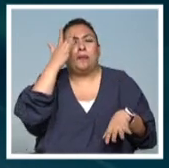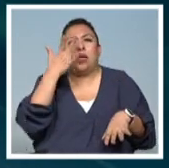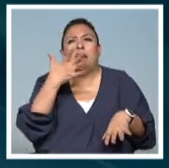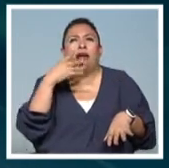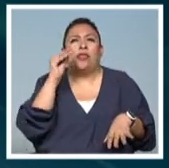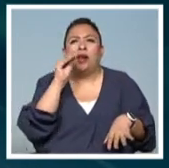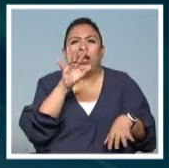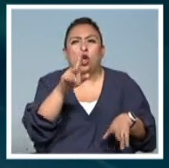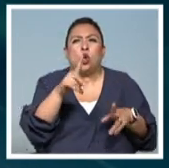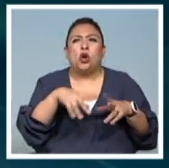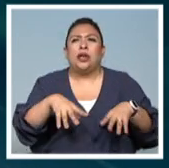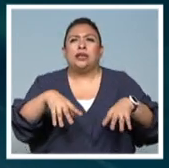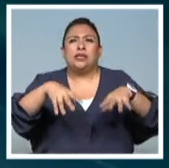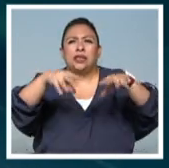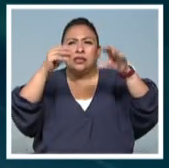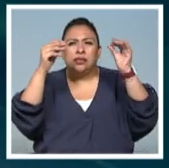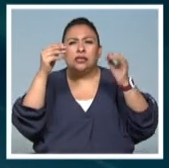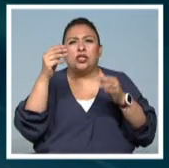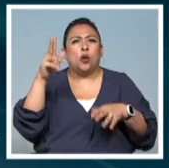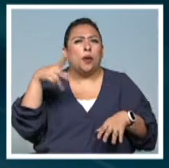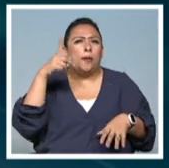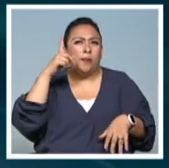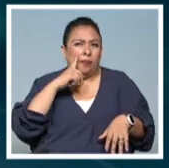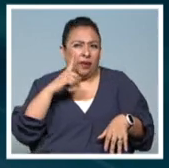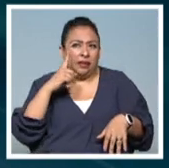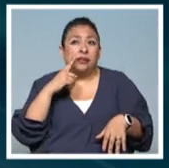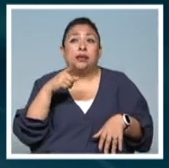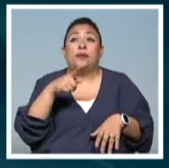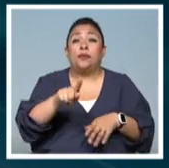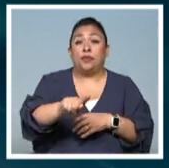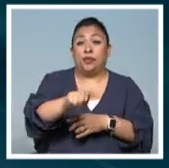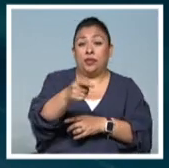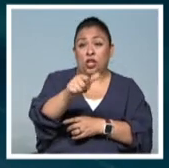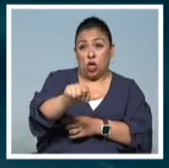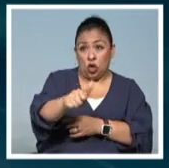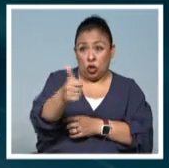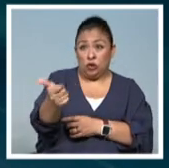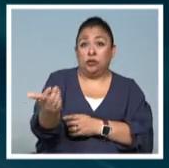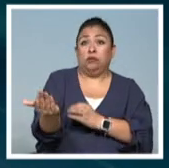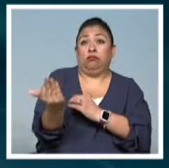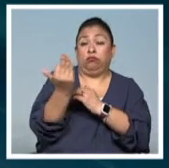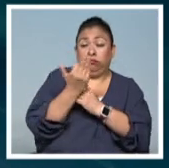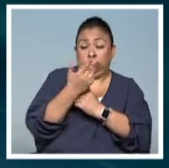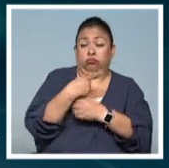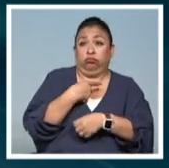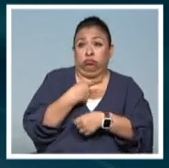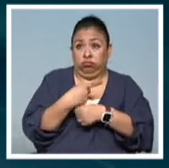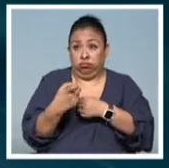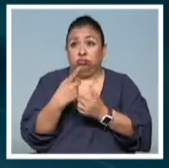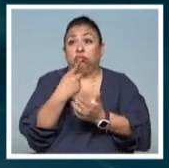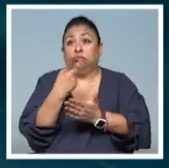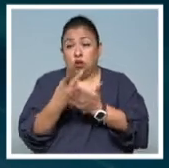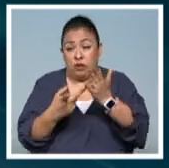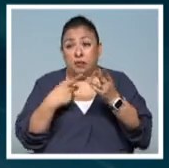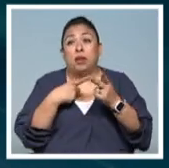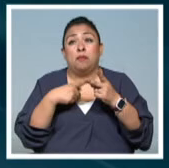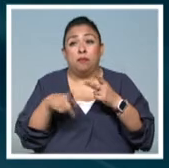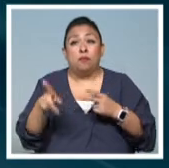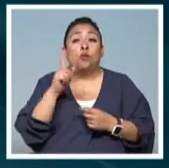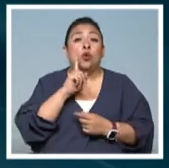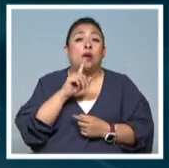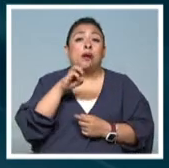dragones, castillos y princesas. El Canal 11 nos acogió. El programa lo empezó María